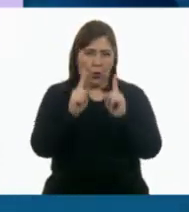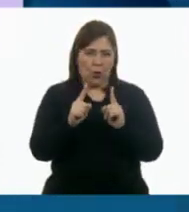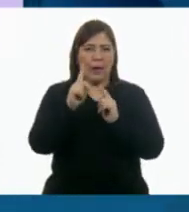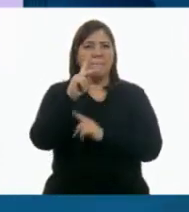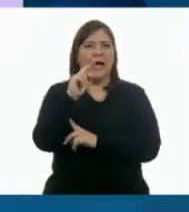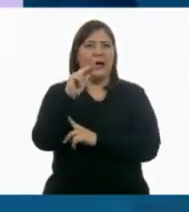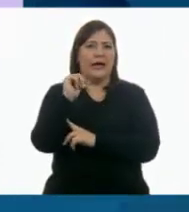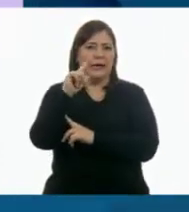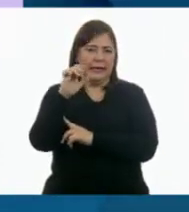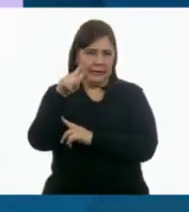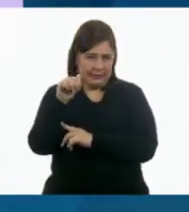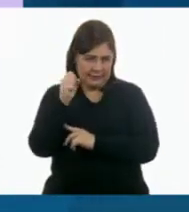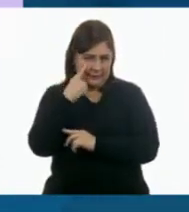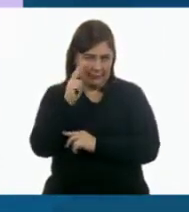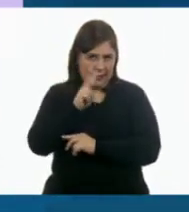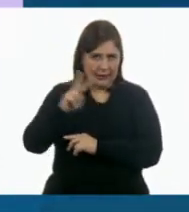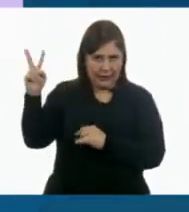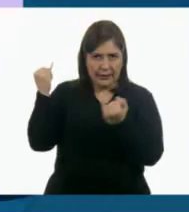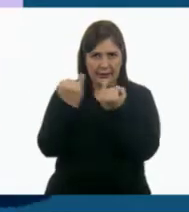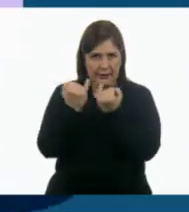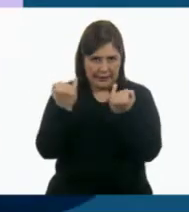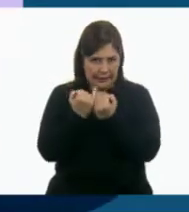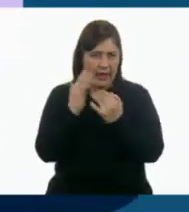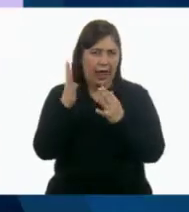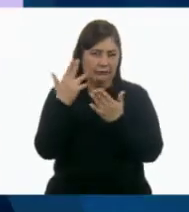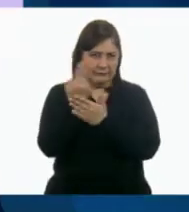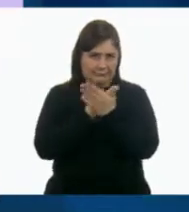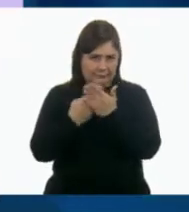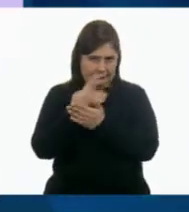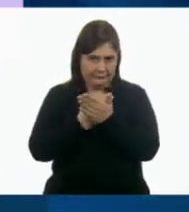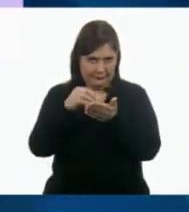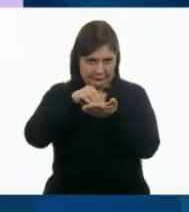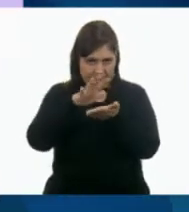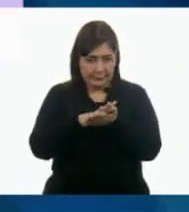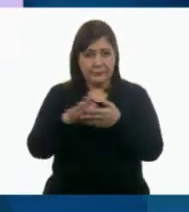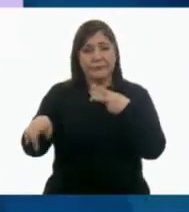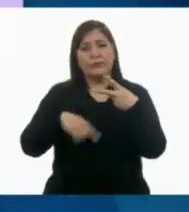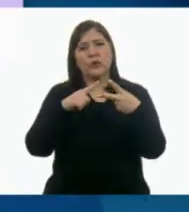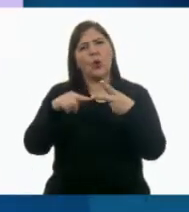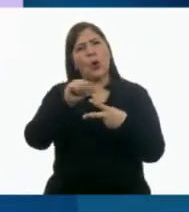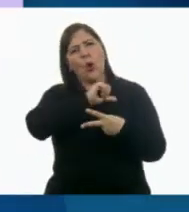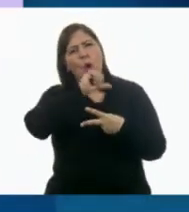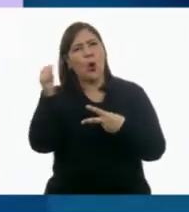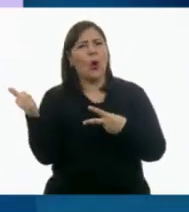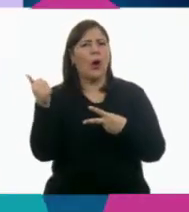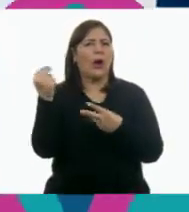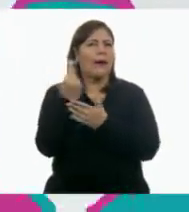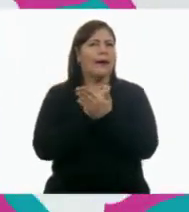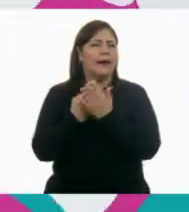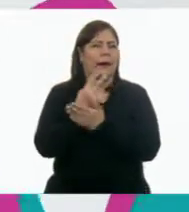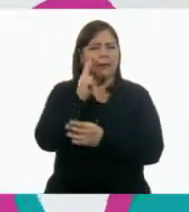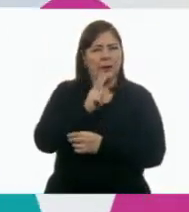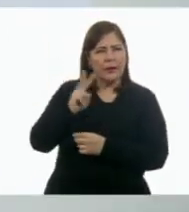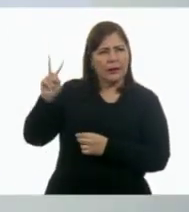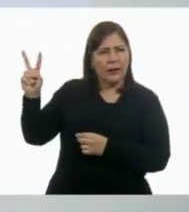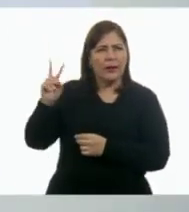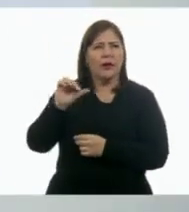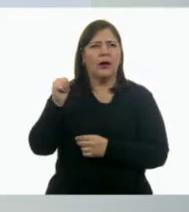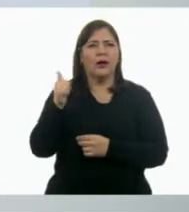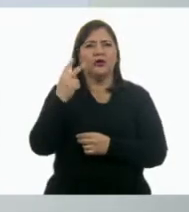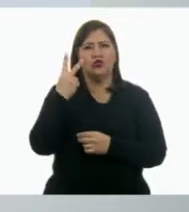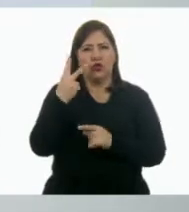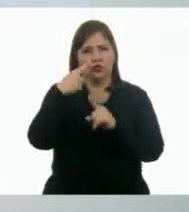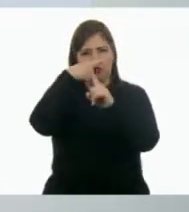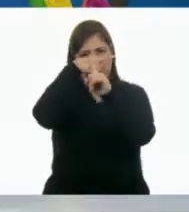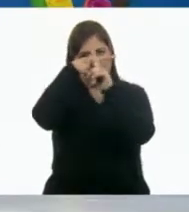rectas paralelas, ahí están. Ya las trazamos. Y luego tiene el dibujo de otra figura. Son dos líneas